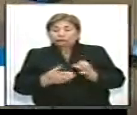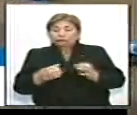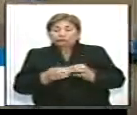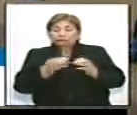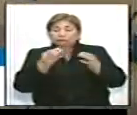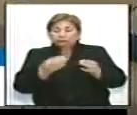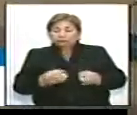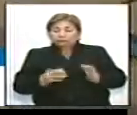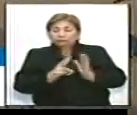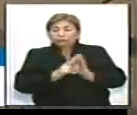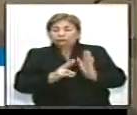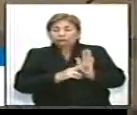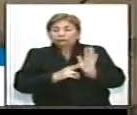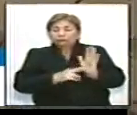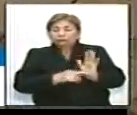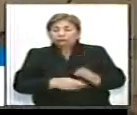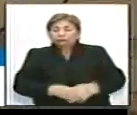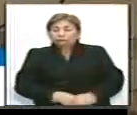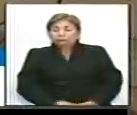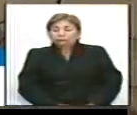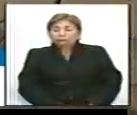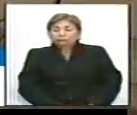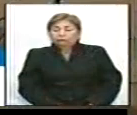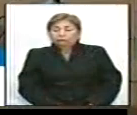quórum reglamentario.